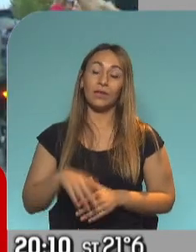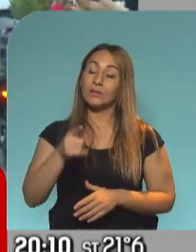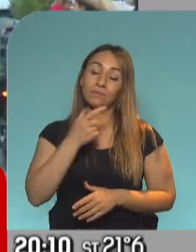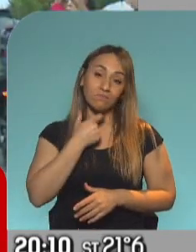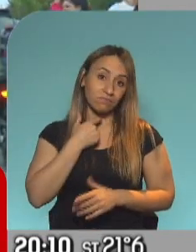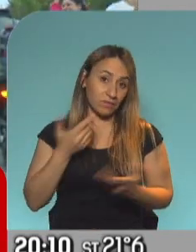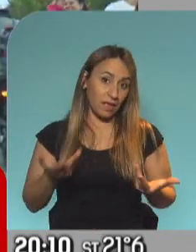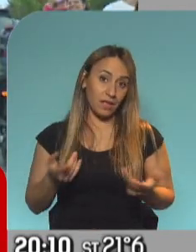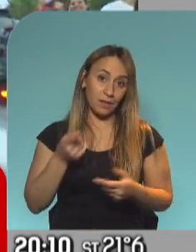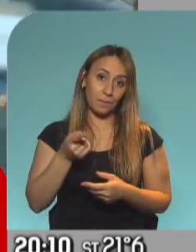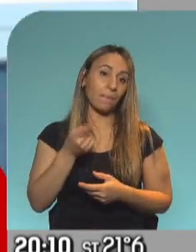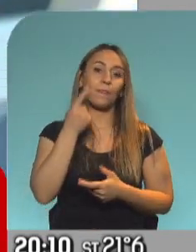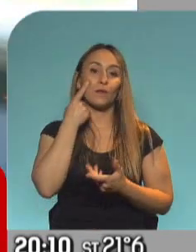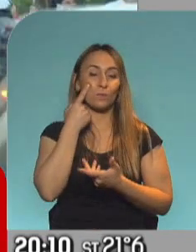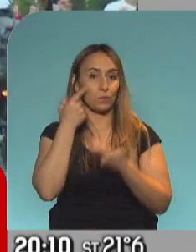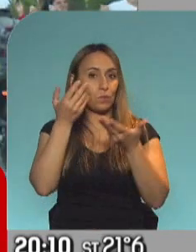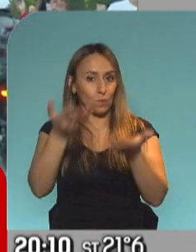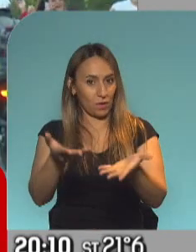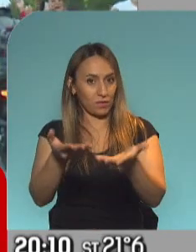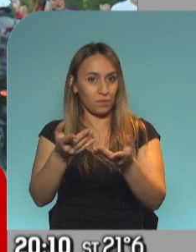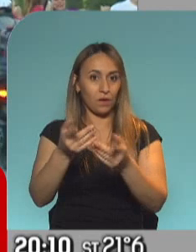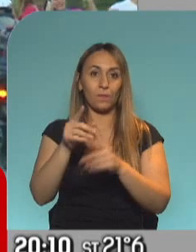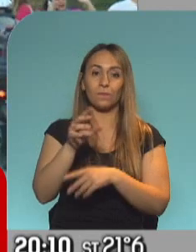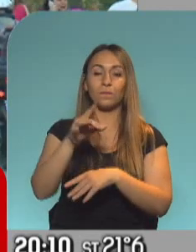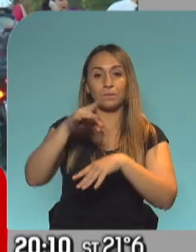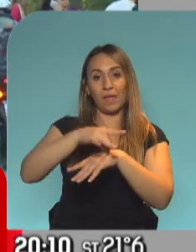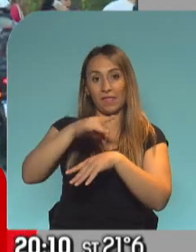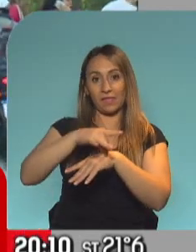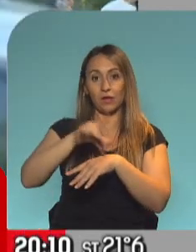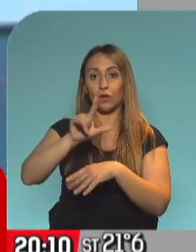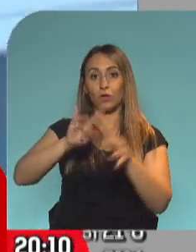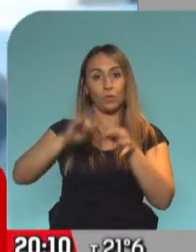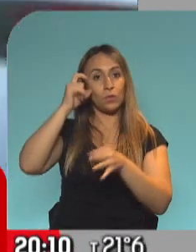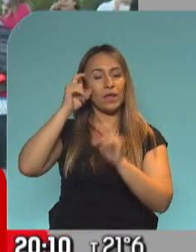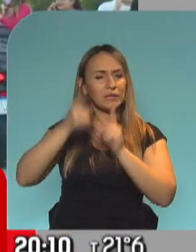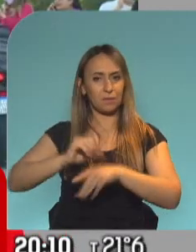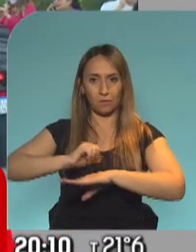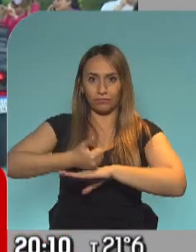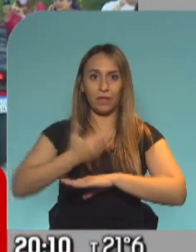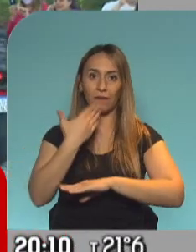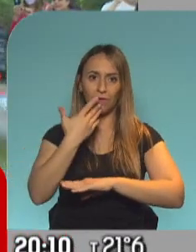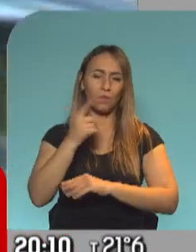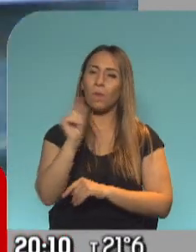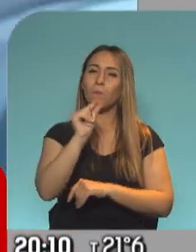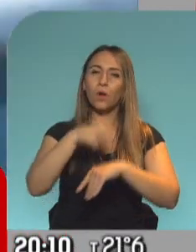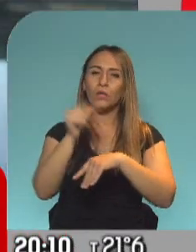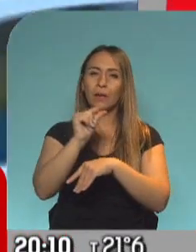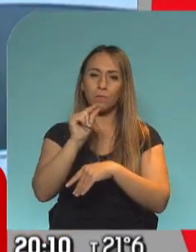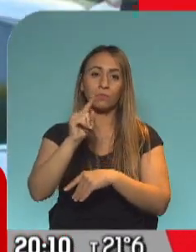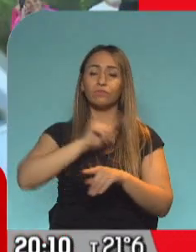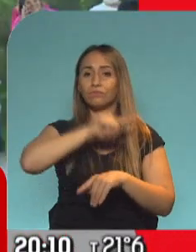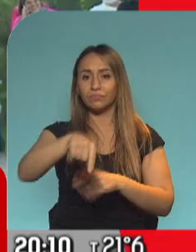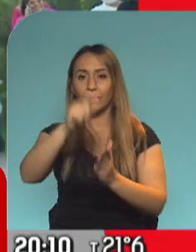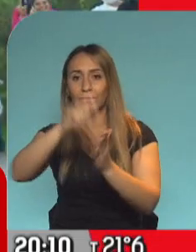bien vamos a ver justamente a escuchar al médico luca que estuvo poco tiempo acá firmó el acta de maradona y luego se